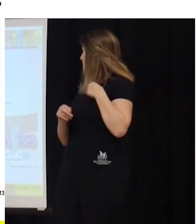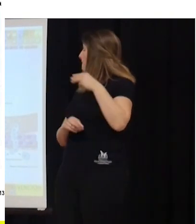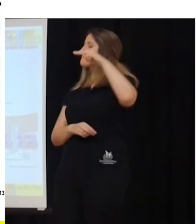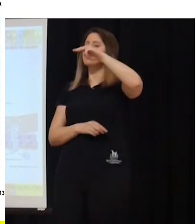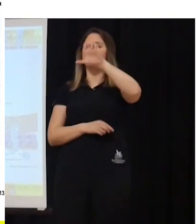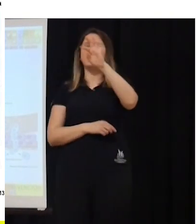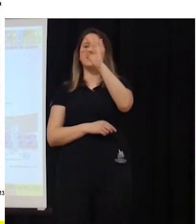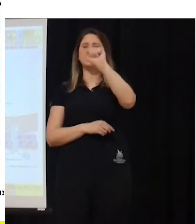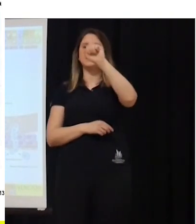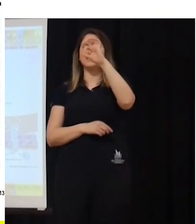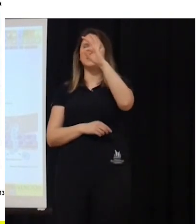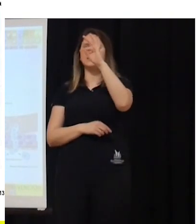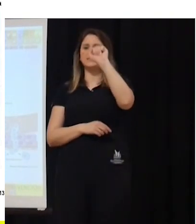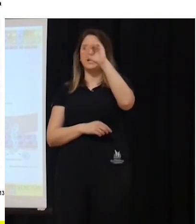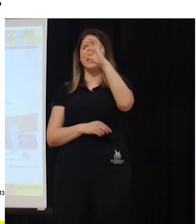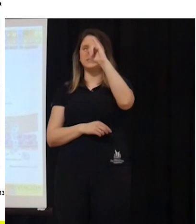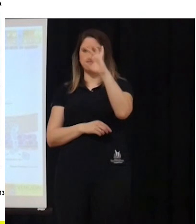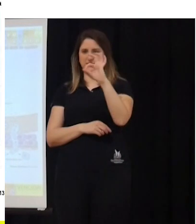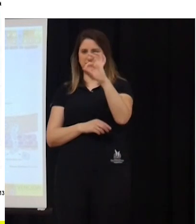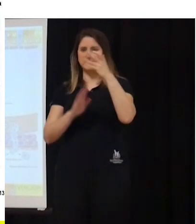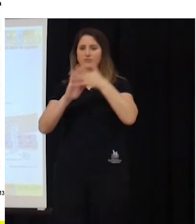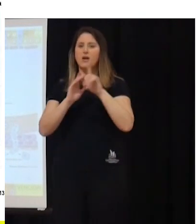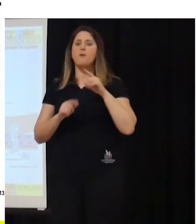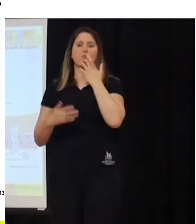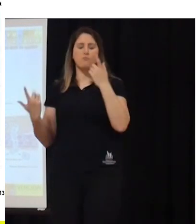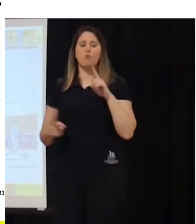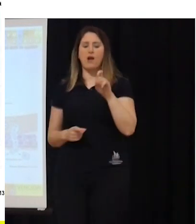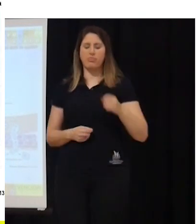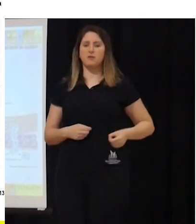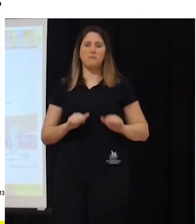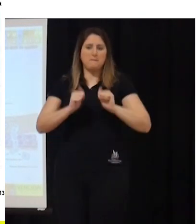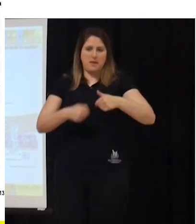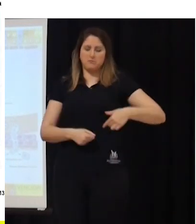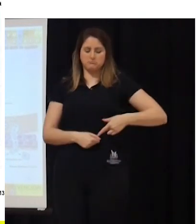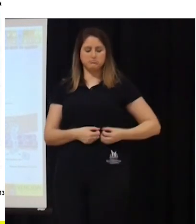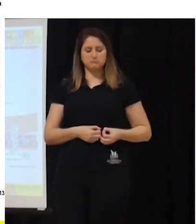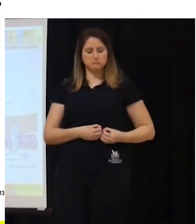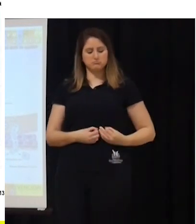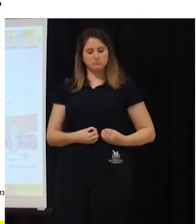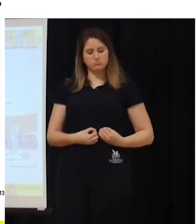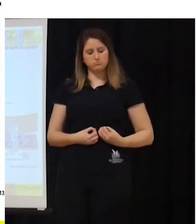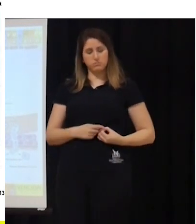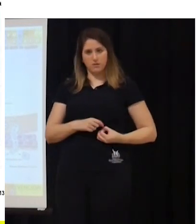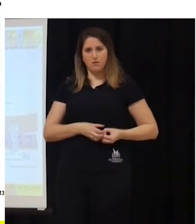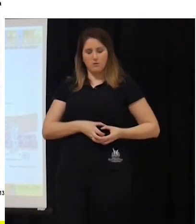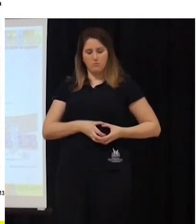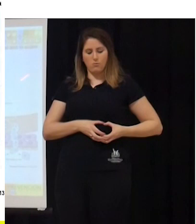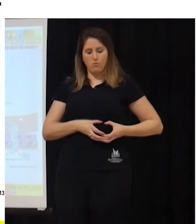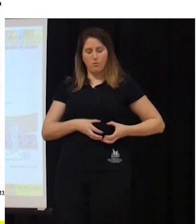metástasis. Tenemos un cáncer que en su crecimiento llega a una vena y ya ha encontrado otra